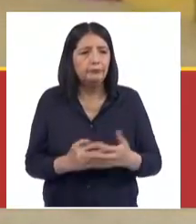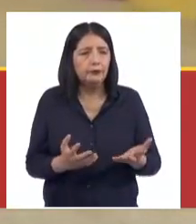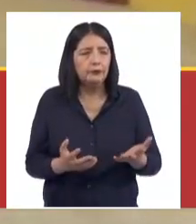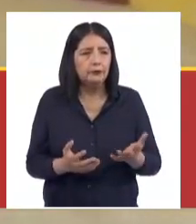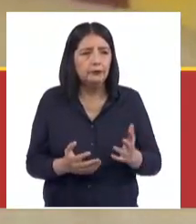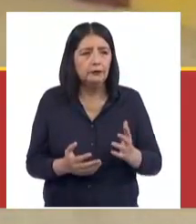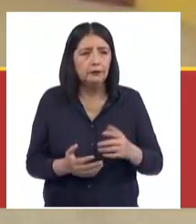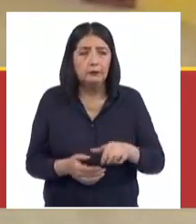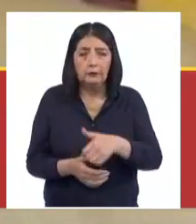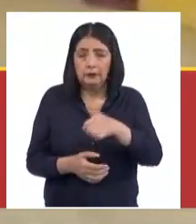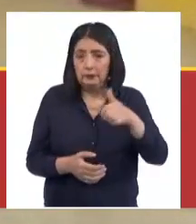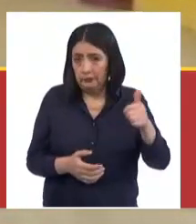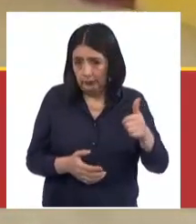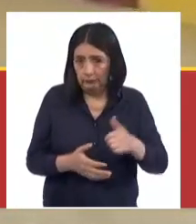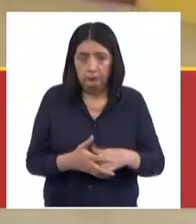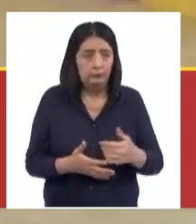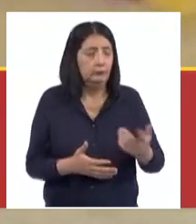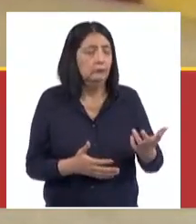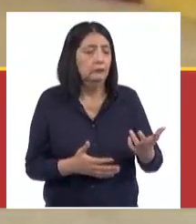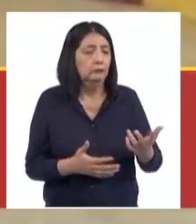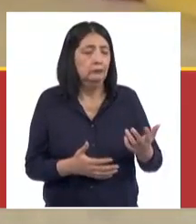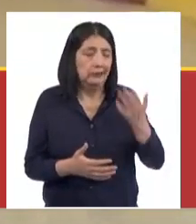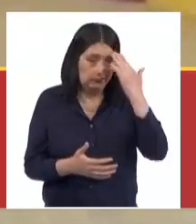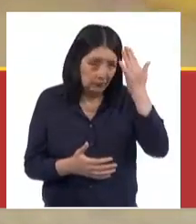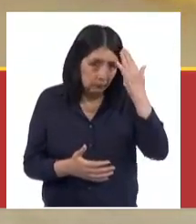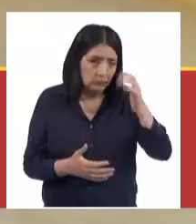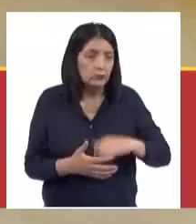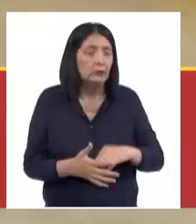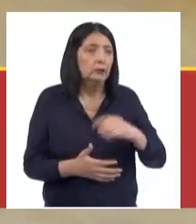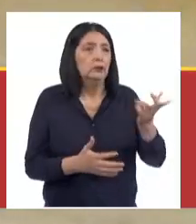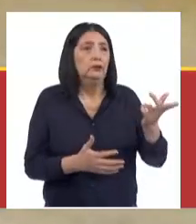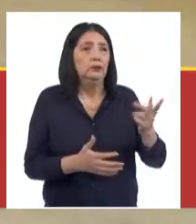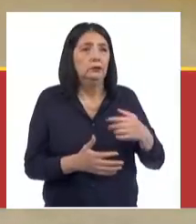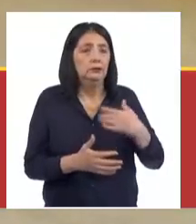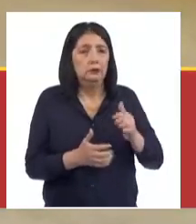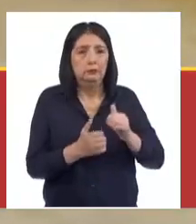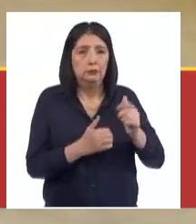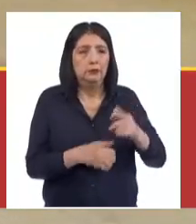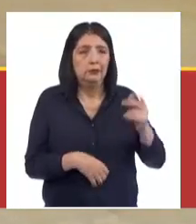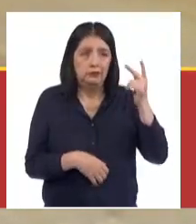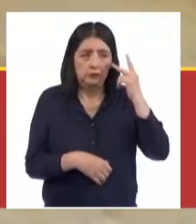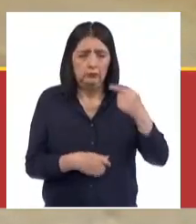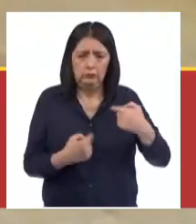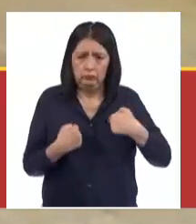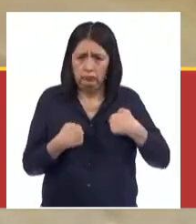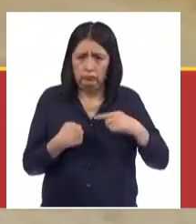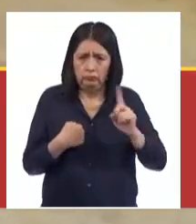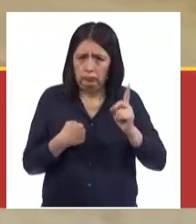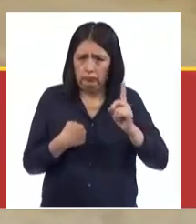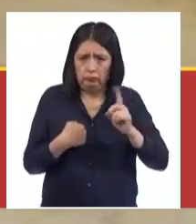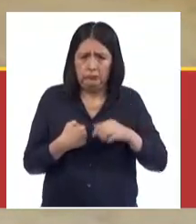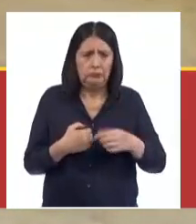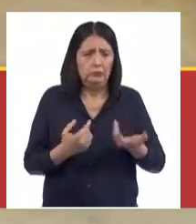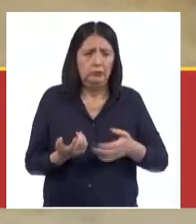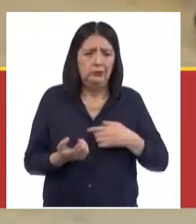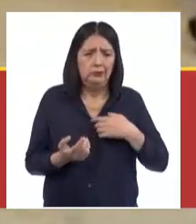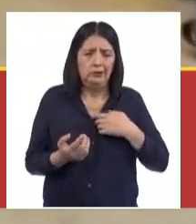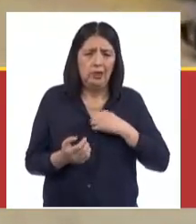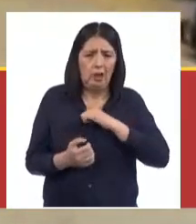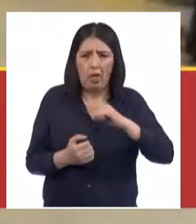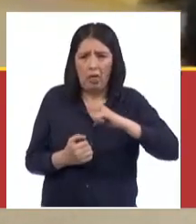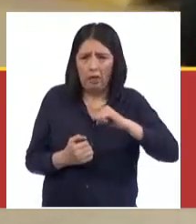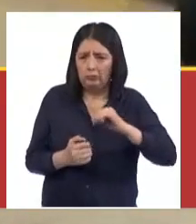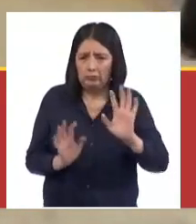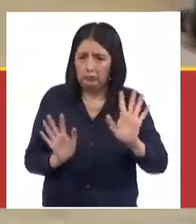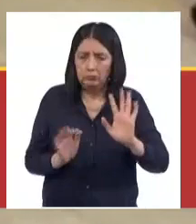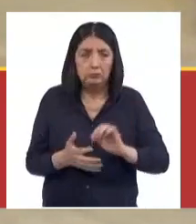a nuestra contendora política, la señora Keiko Fujimori, que de nuestra parte no habrá ninguna agresión. Espero que